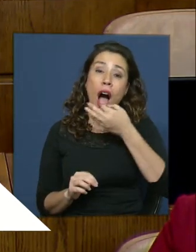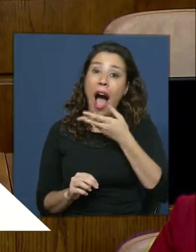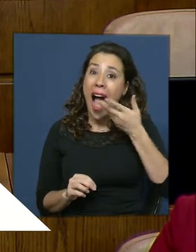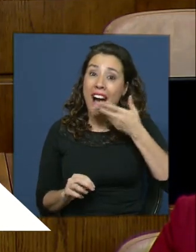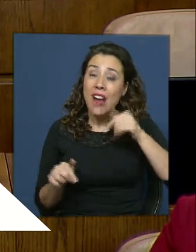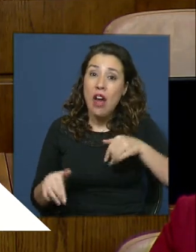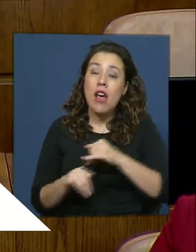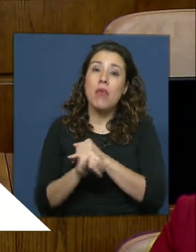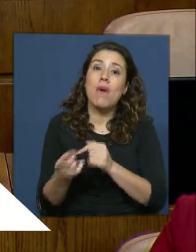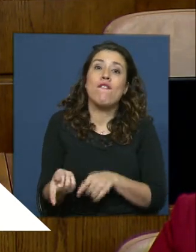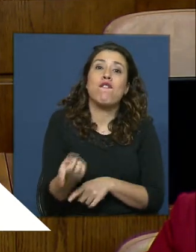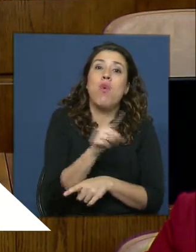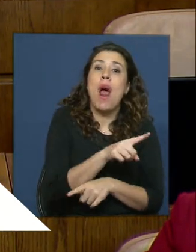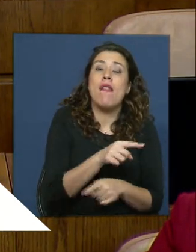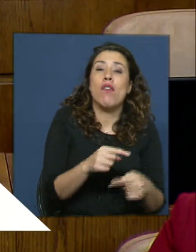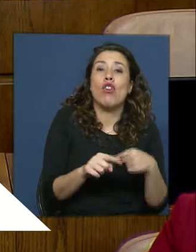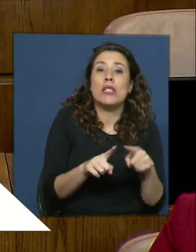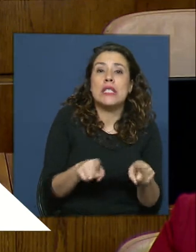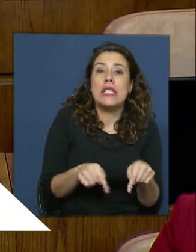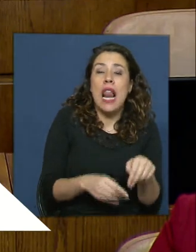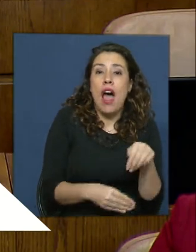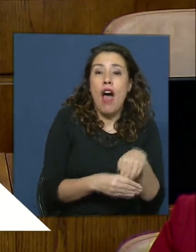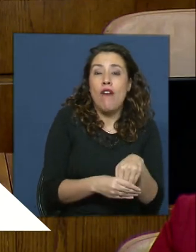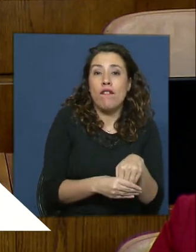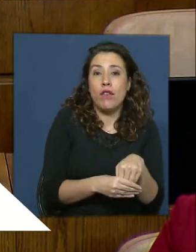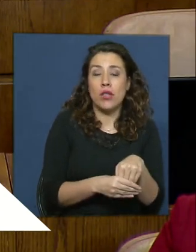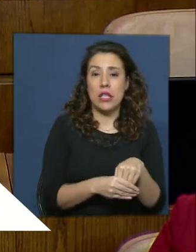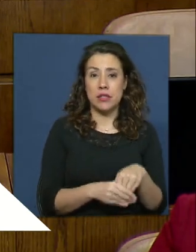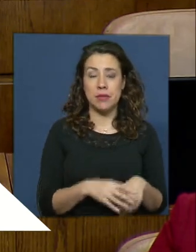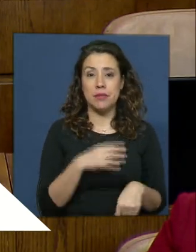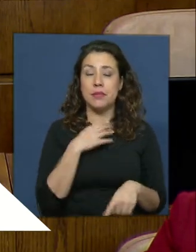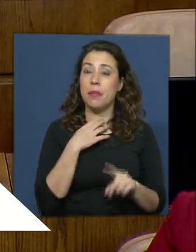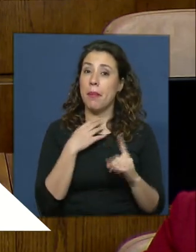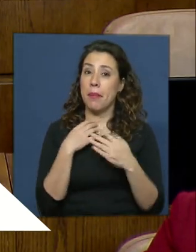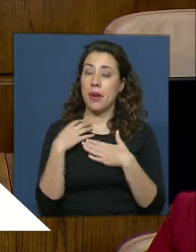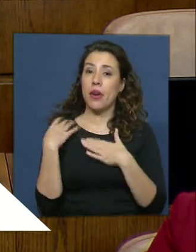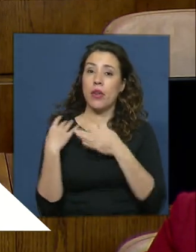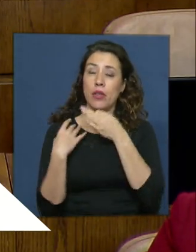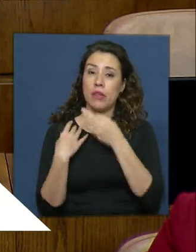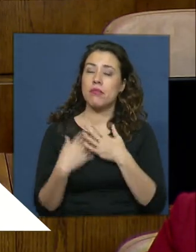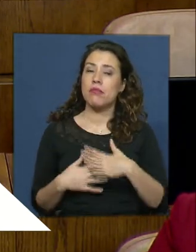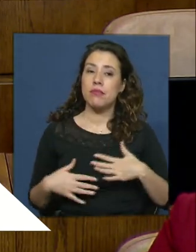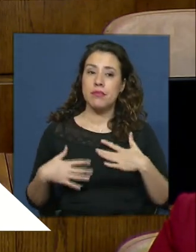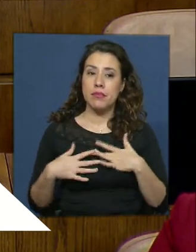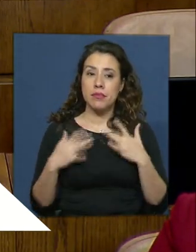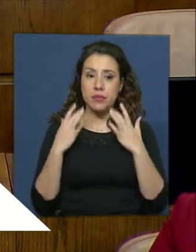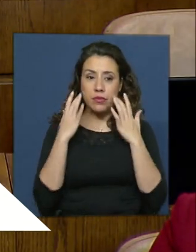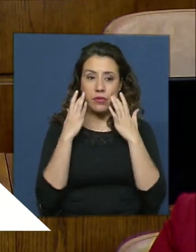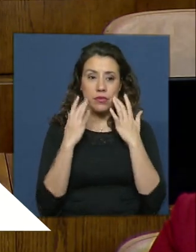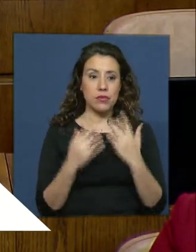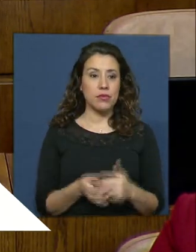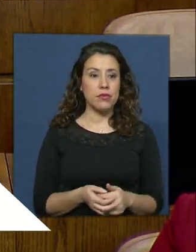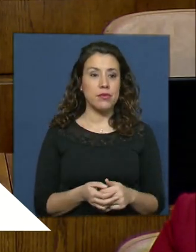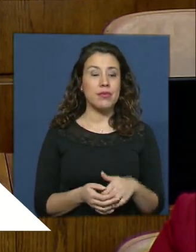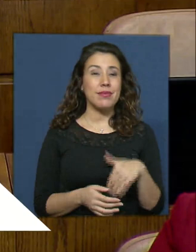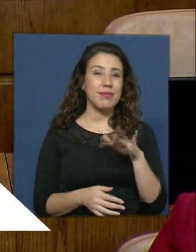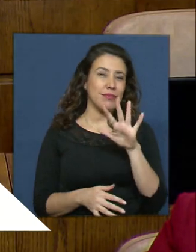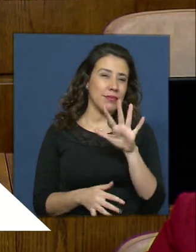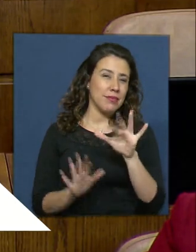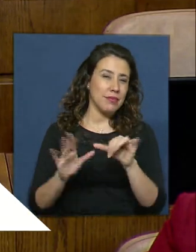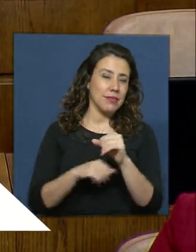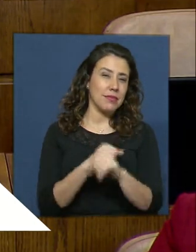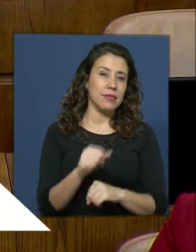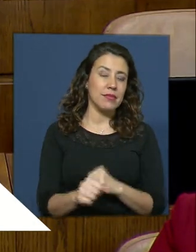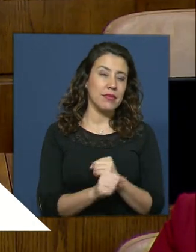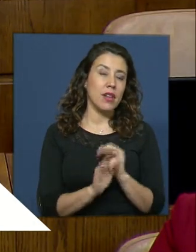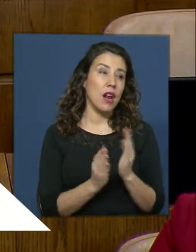volver a la sala de votación. Lo primero, decirle la satisfacción que después de 5 o 6 años en